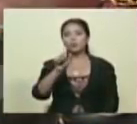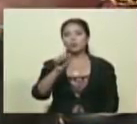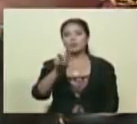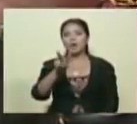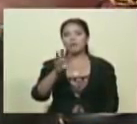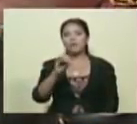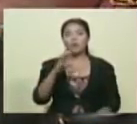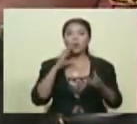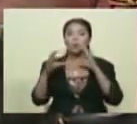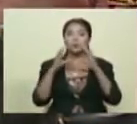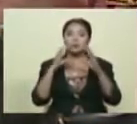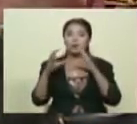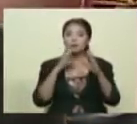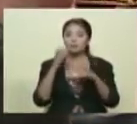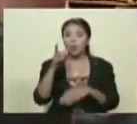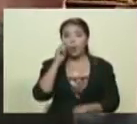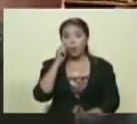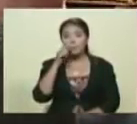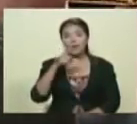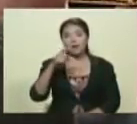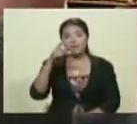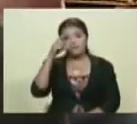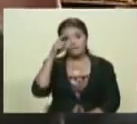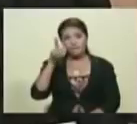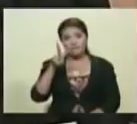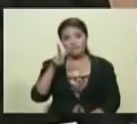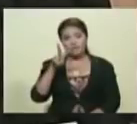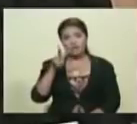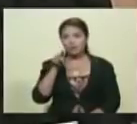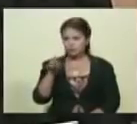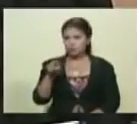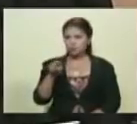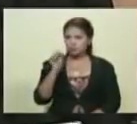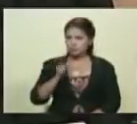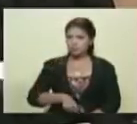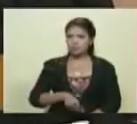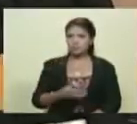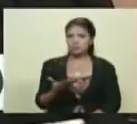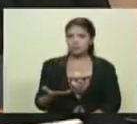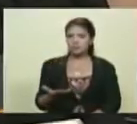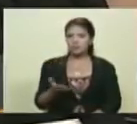comunicación, don Ernesto Villegas Porja. ¿Tú eres eso, Ernesto?